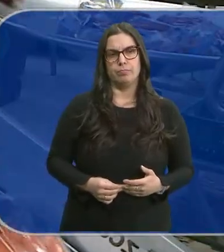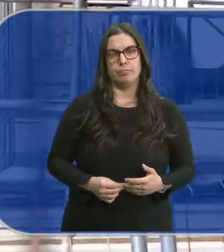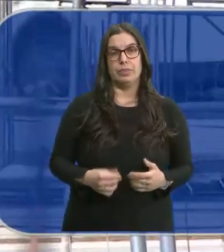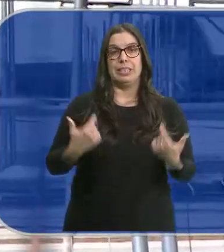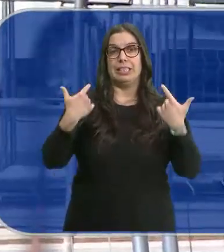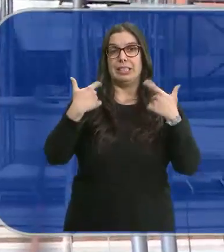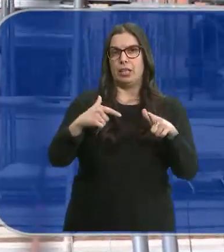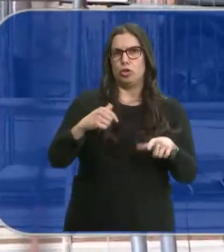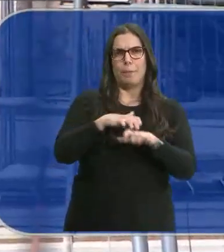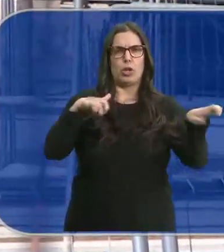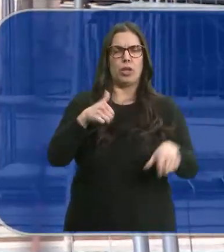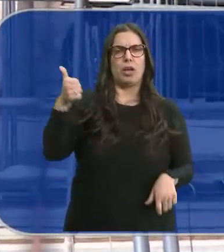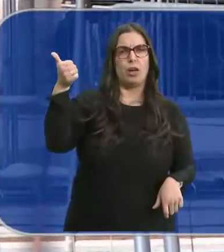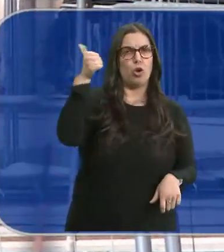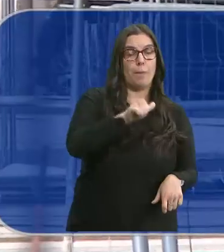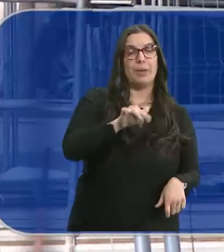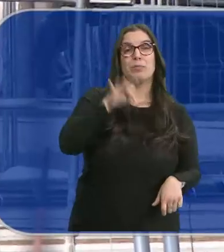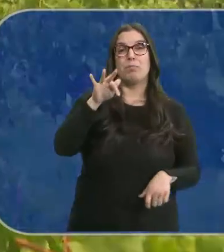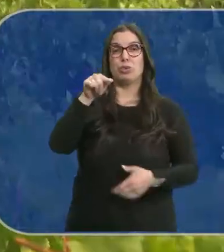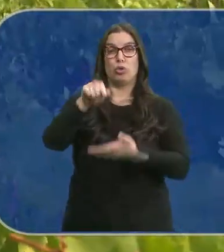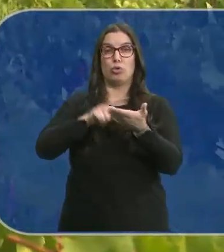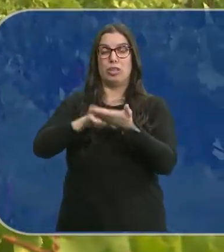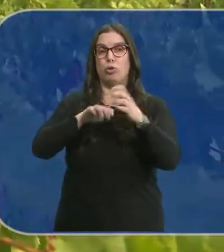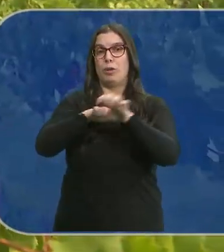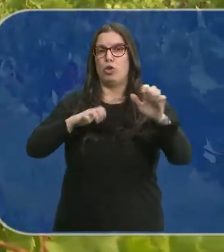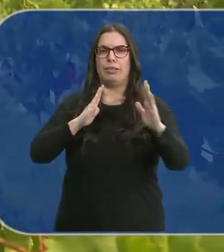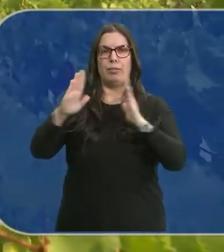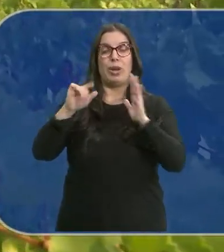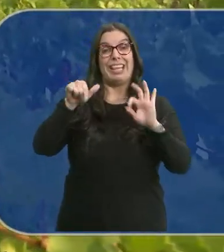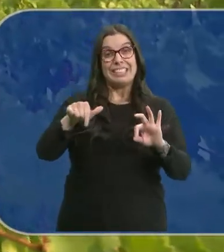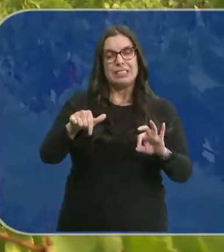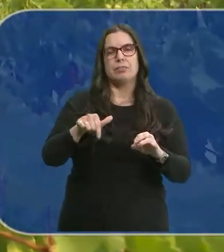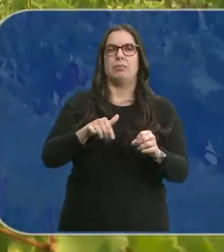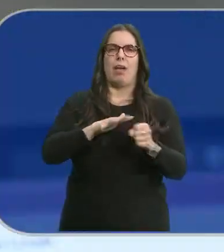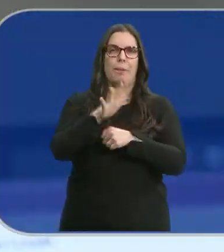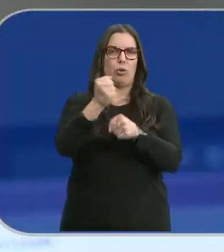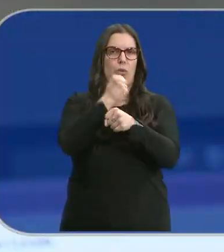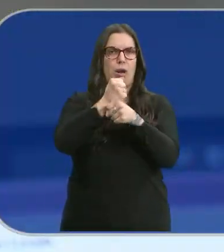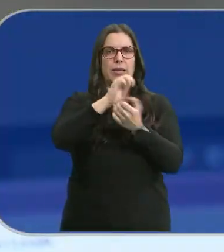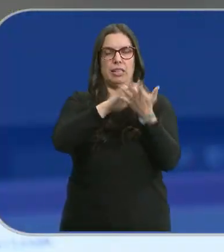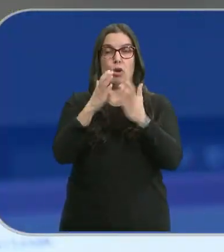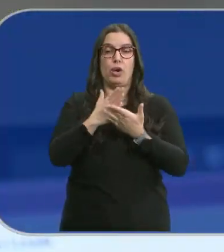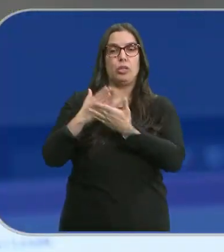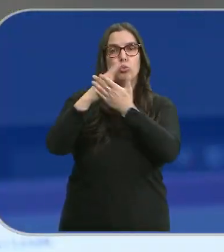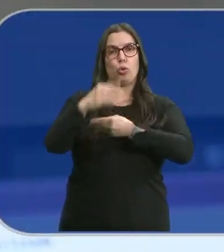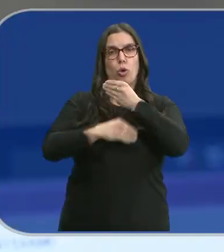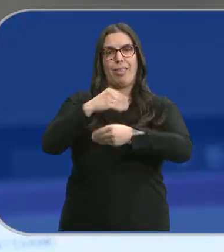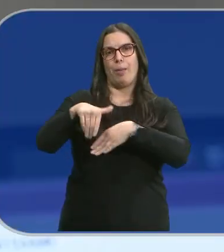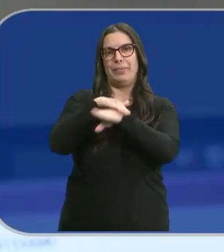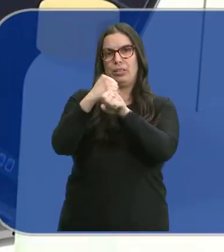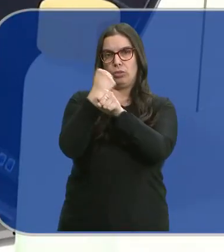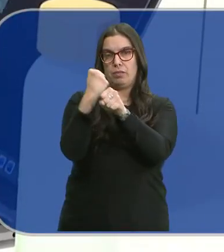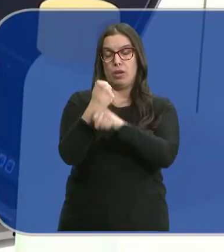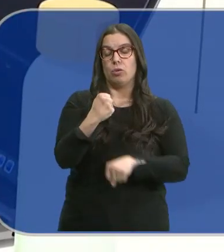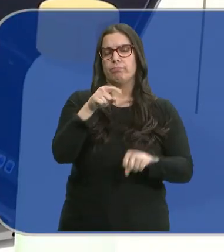Masculinizado y con más contratos temporales que indefinidos. Así es el mercado laboral de Castilla y León, según el último estudio del Ministerio de Trabajo.